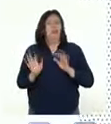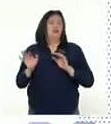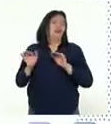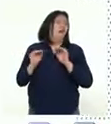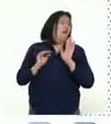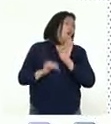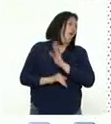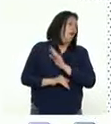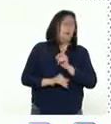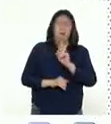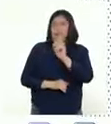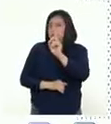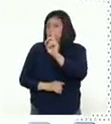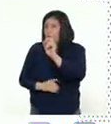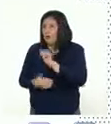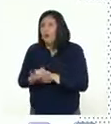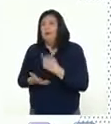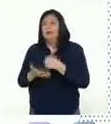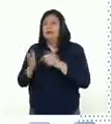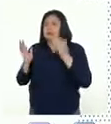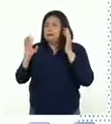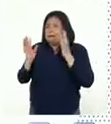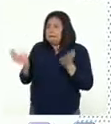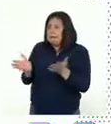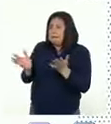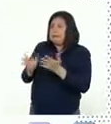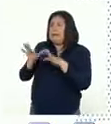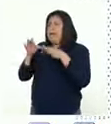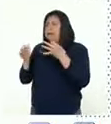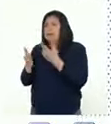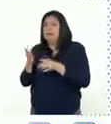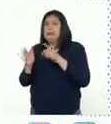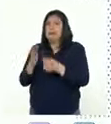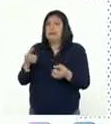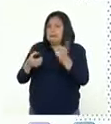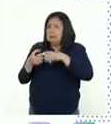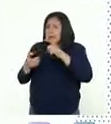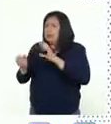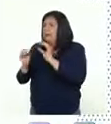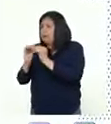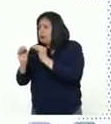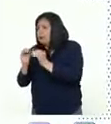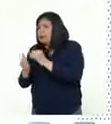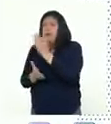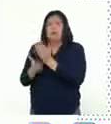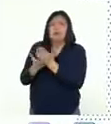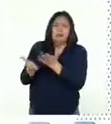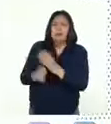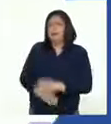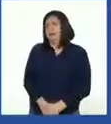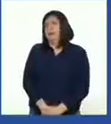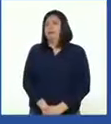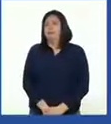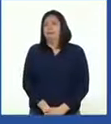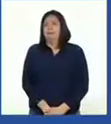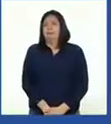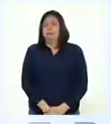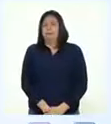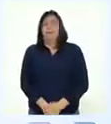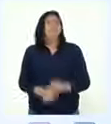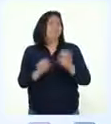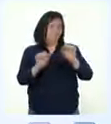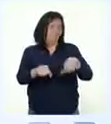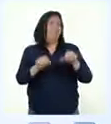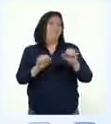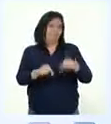ser indiferentes y más bien deben motivar a sus familiares a participar en su solución.